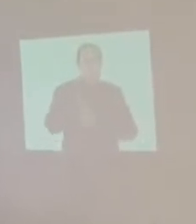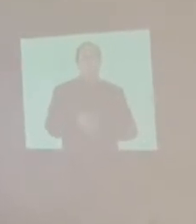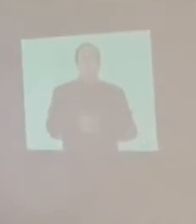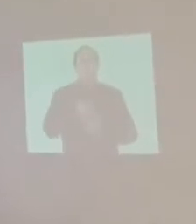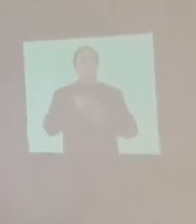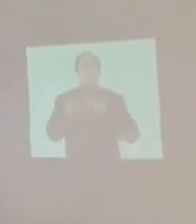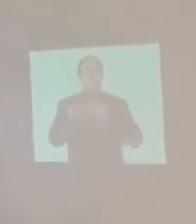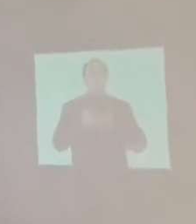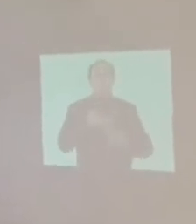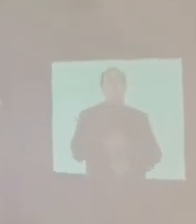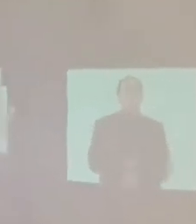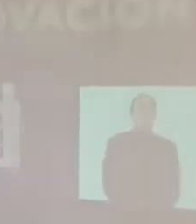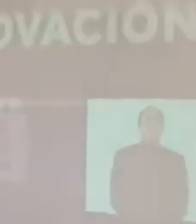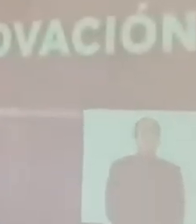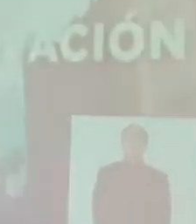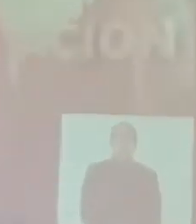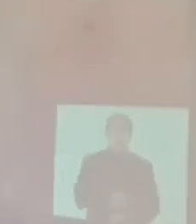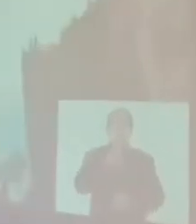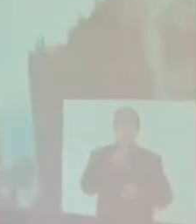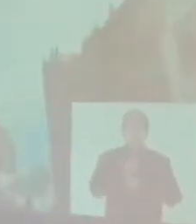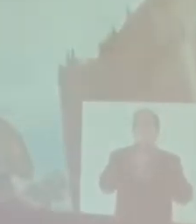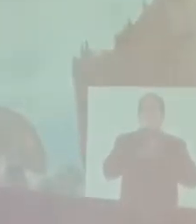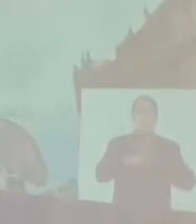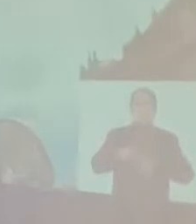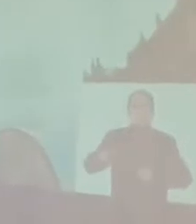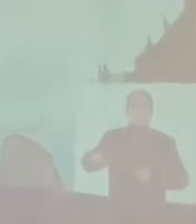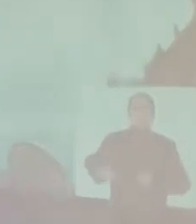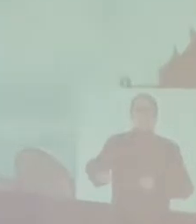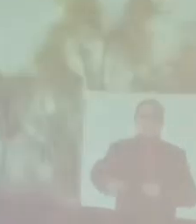Innovación. Corto informe de gobierno.